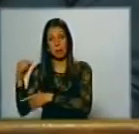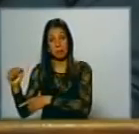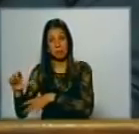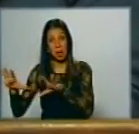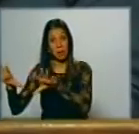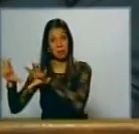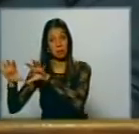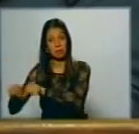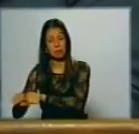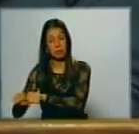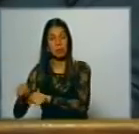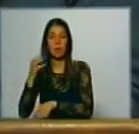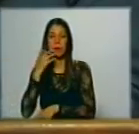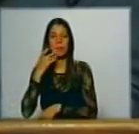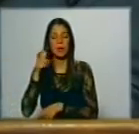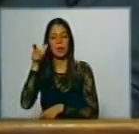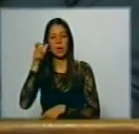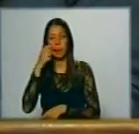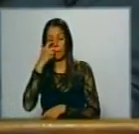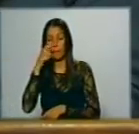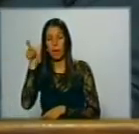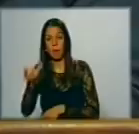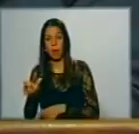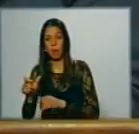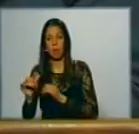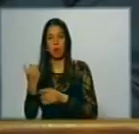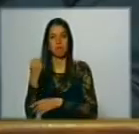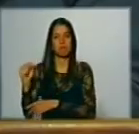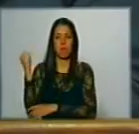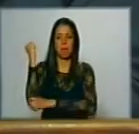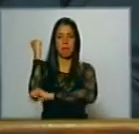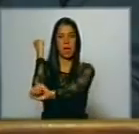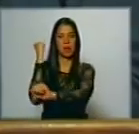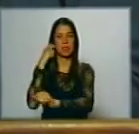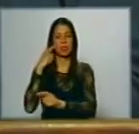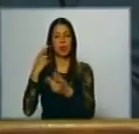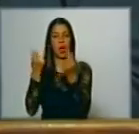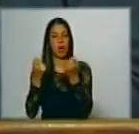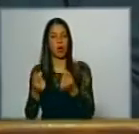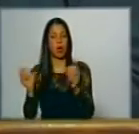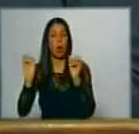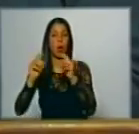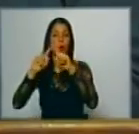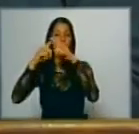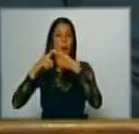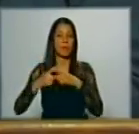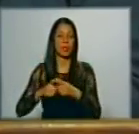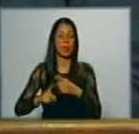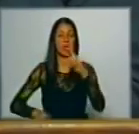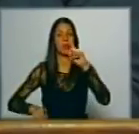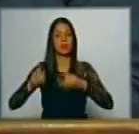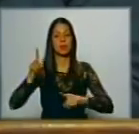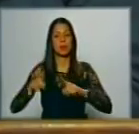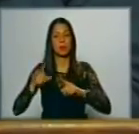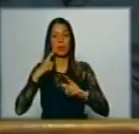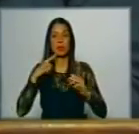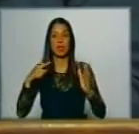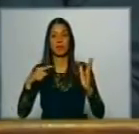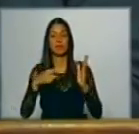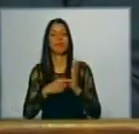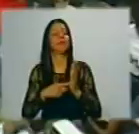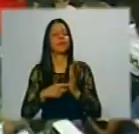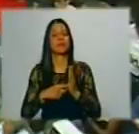se hayan cometido ilícitos económicos y administrativos de acuerdo a lo establecido